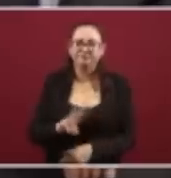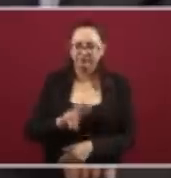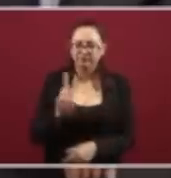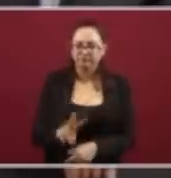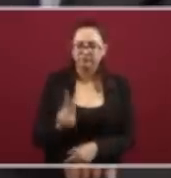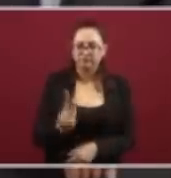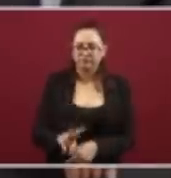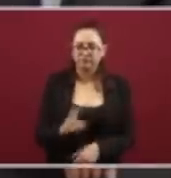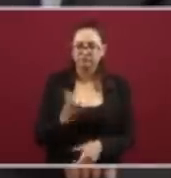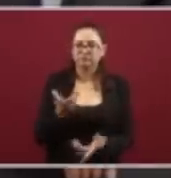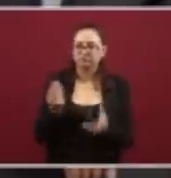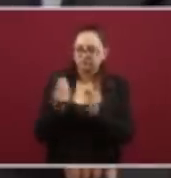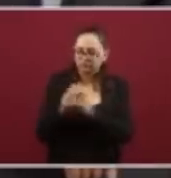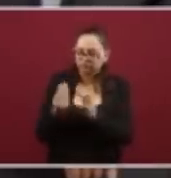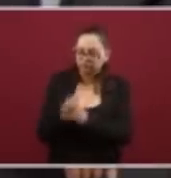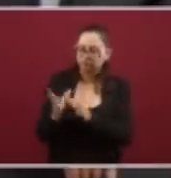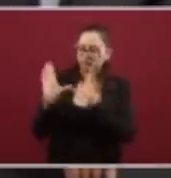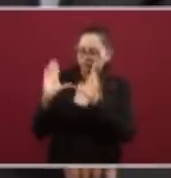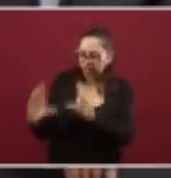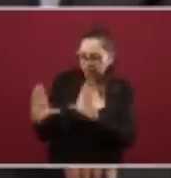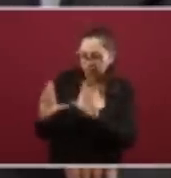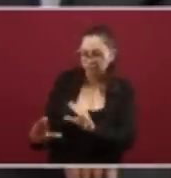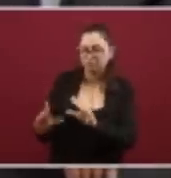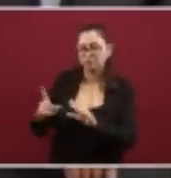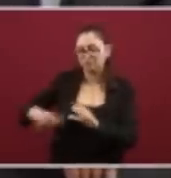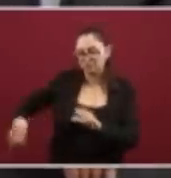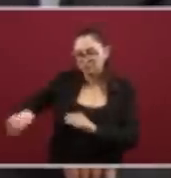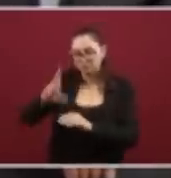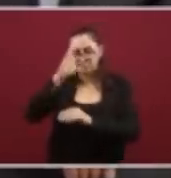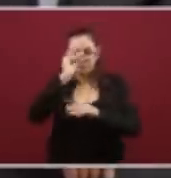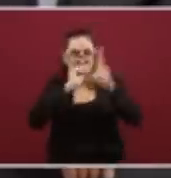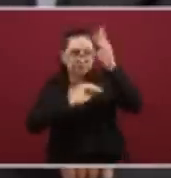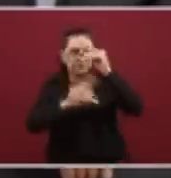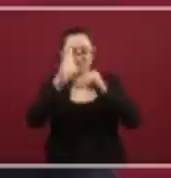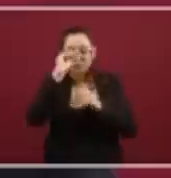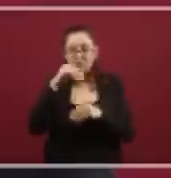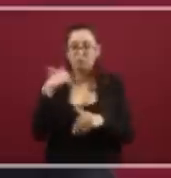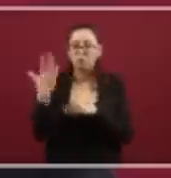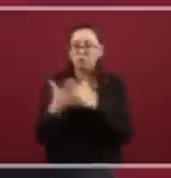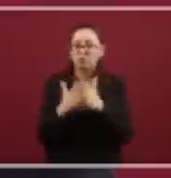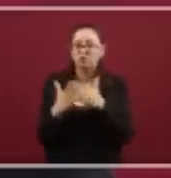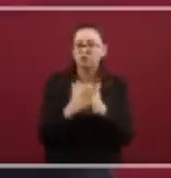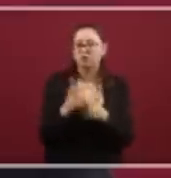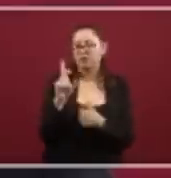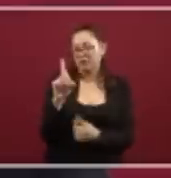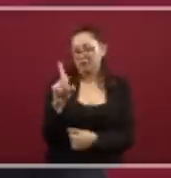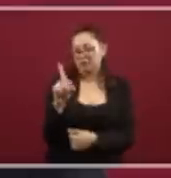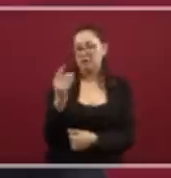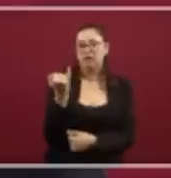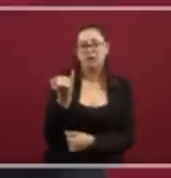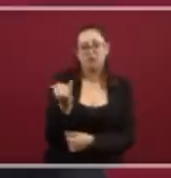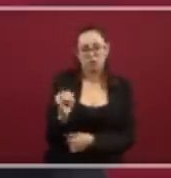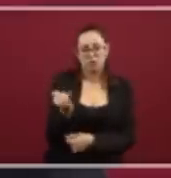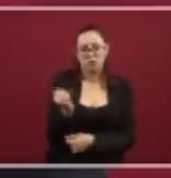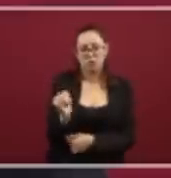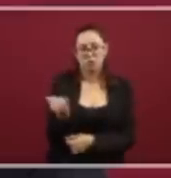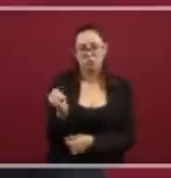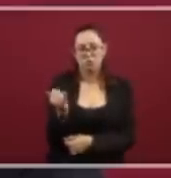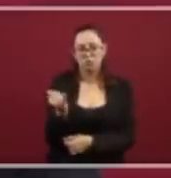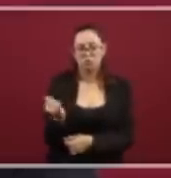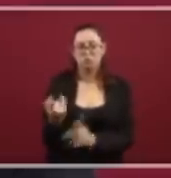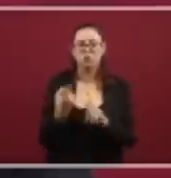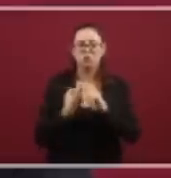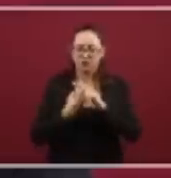capacitando formando los elementos el día 30 de este mes se